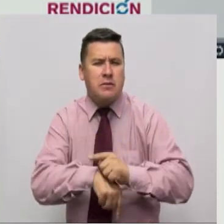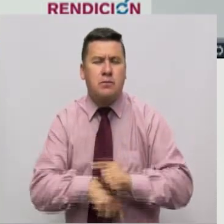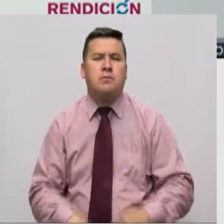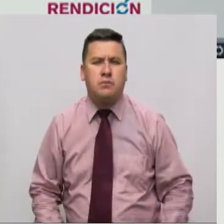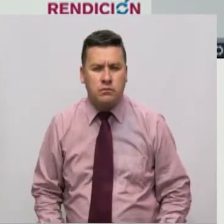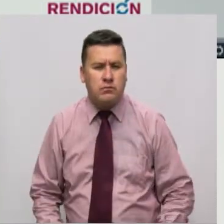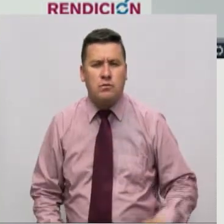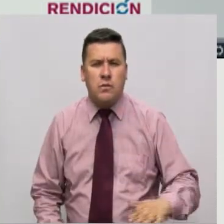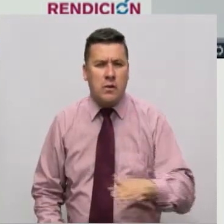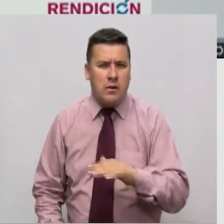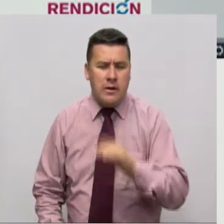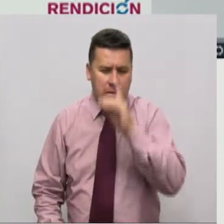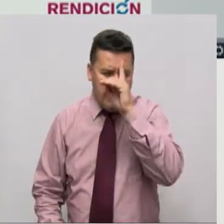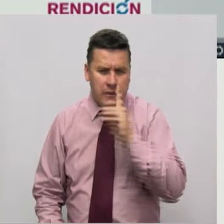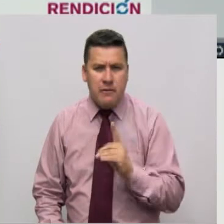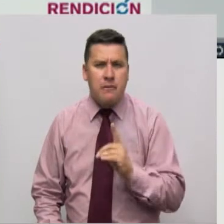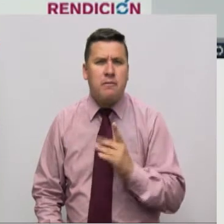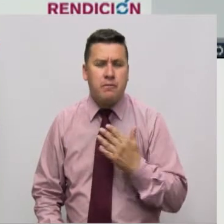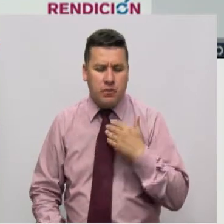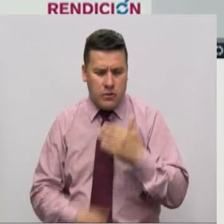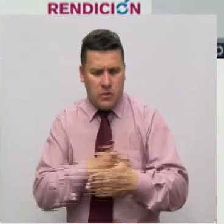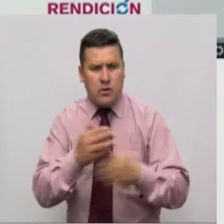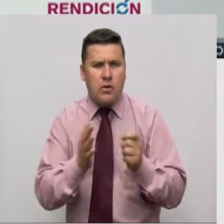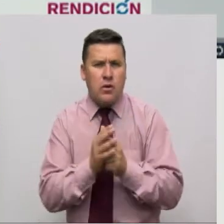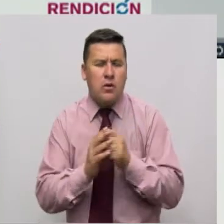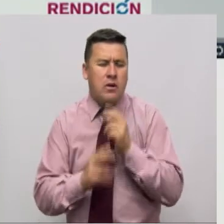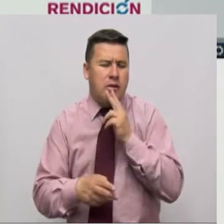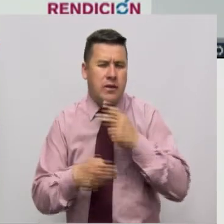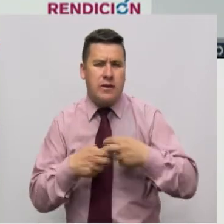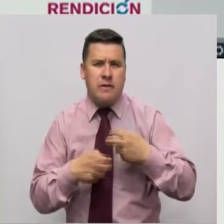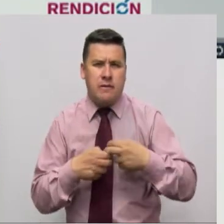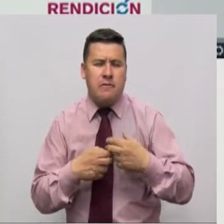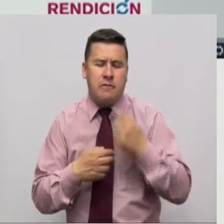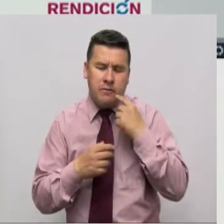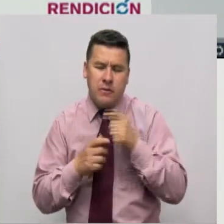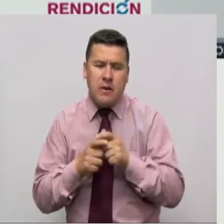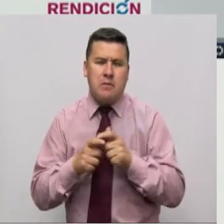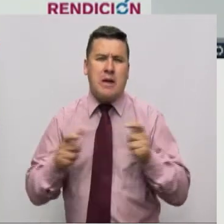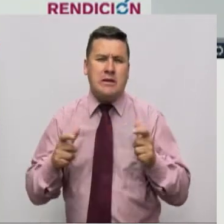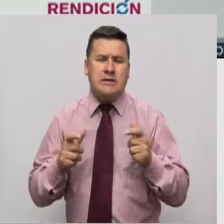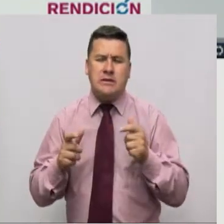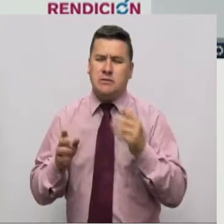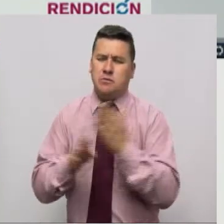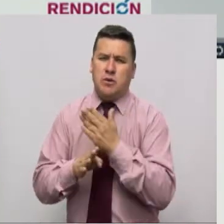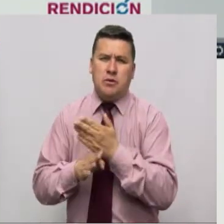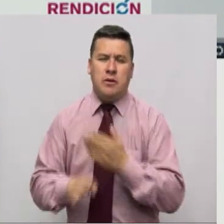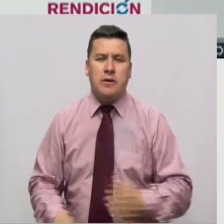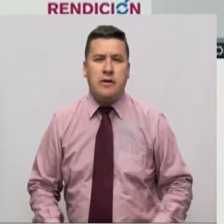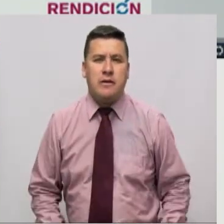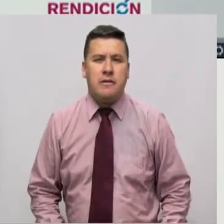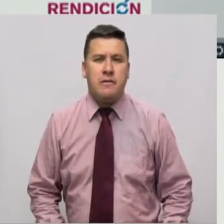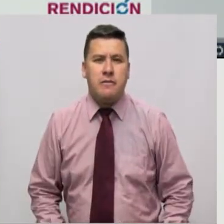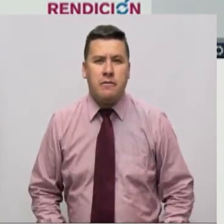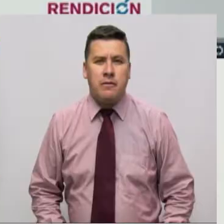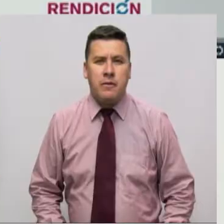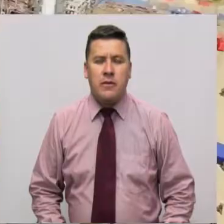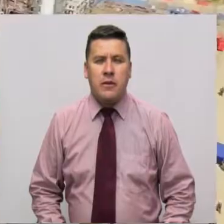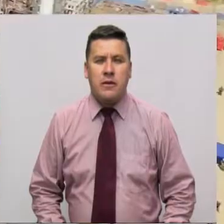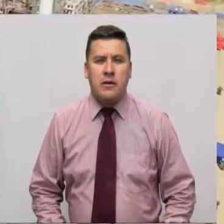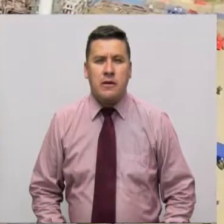que en tiempo récord se tomó la decisión en un proceso tan complejo y de gran magnitud.